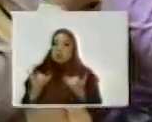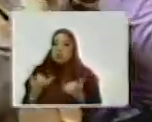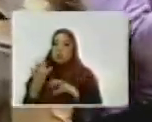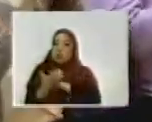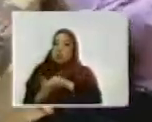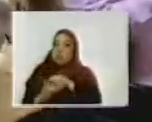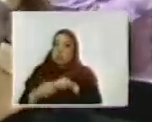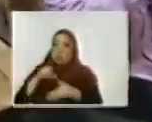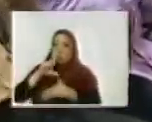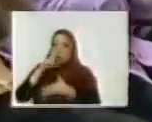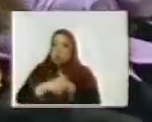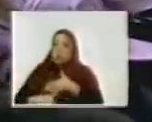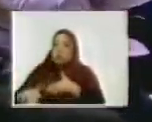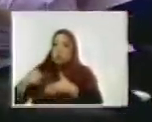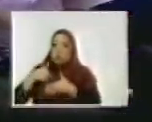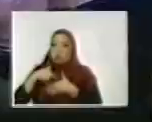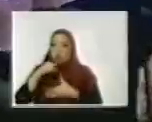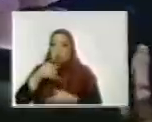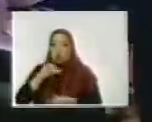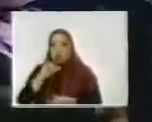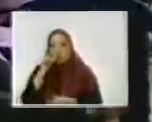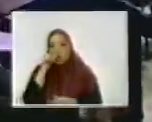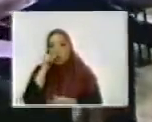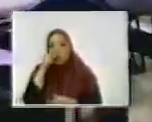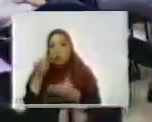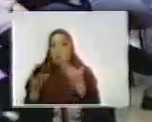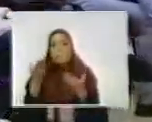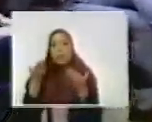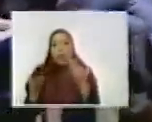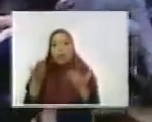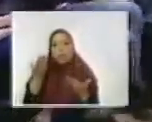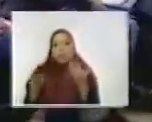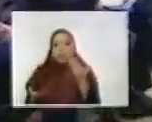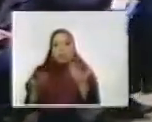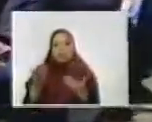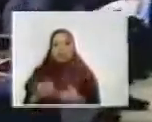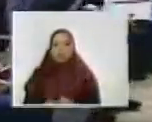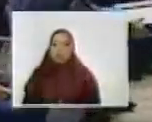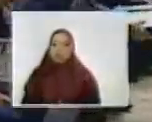región, y cuál es el balance.